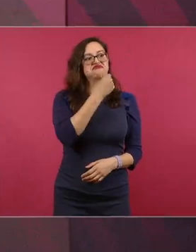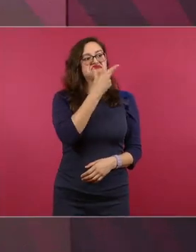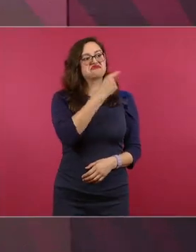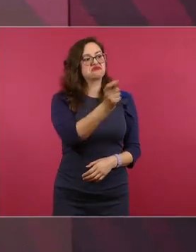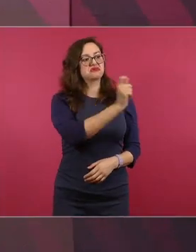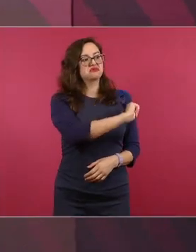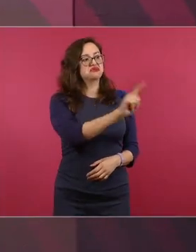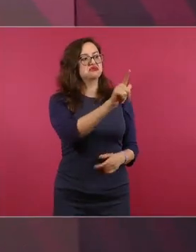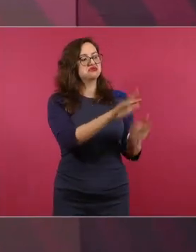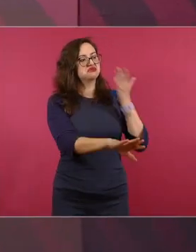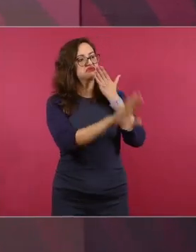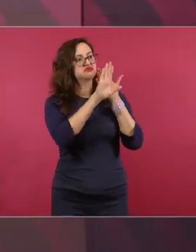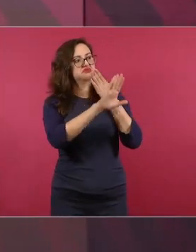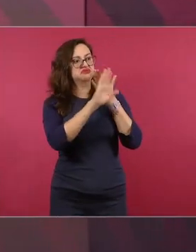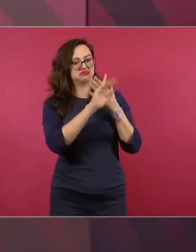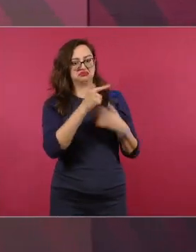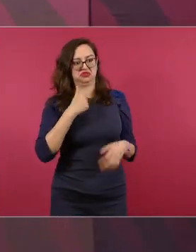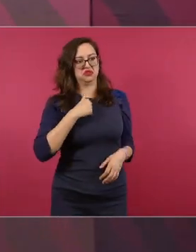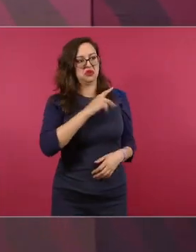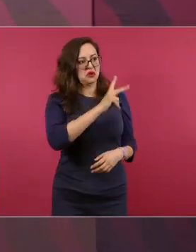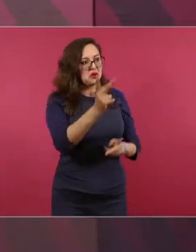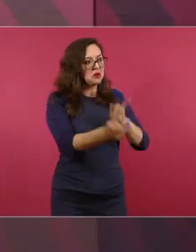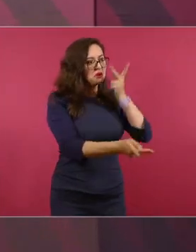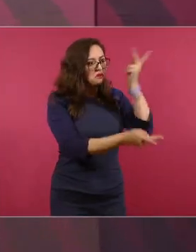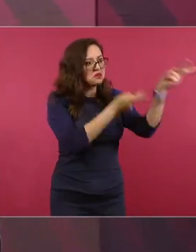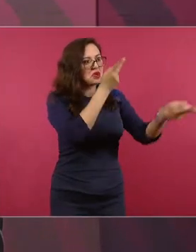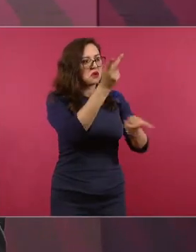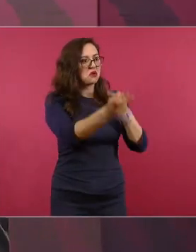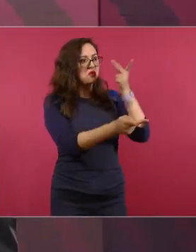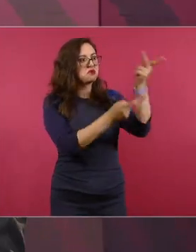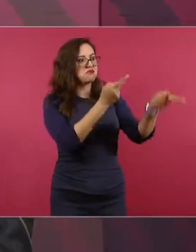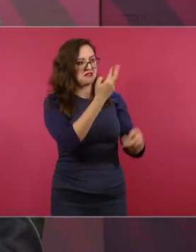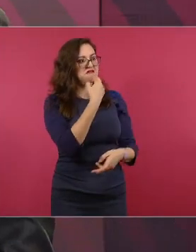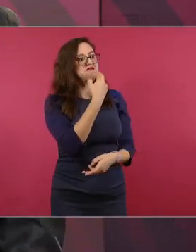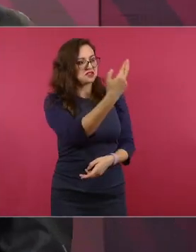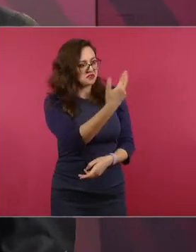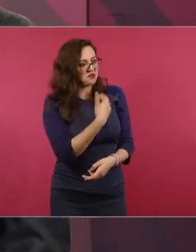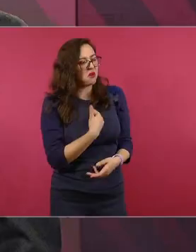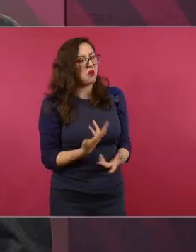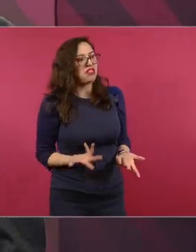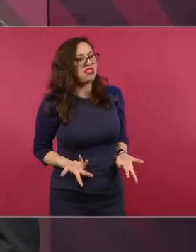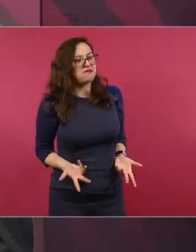a mí que me contestara algunas preguntas. A ver, de una vez,